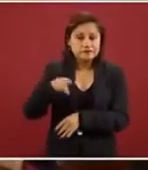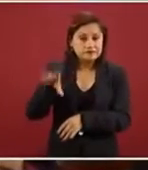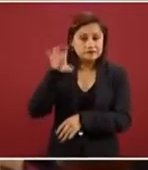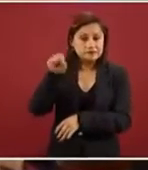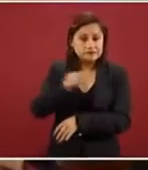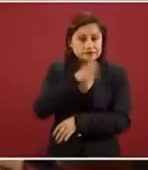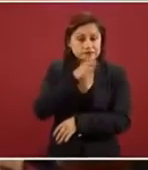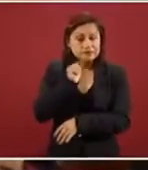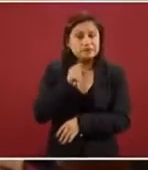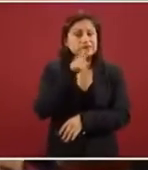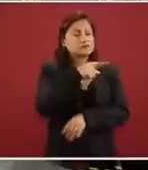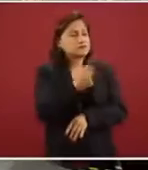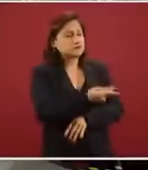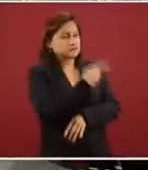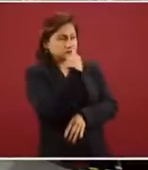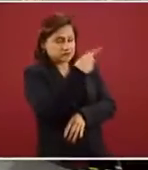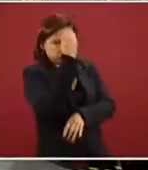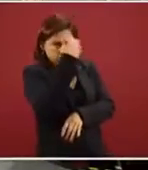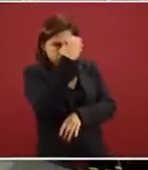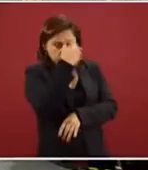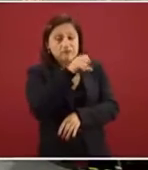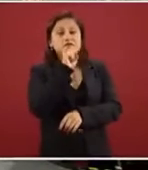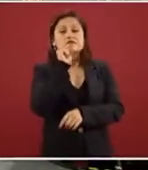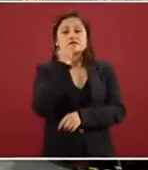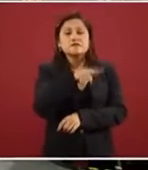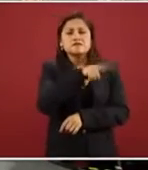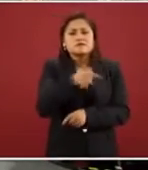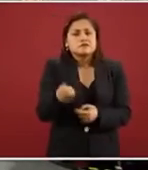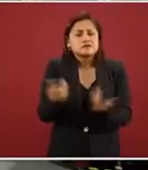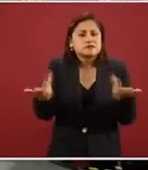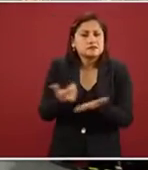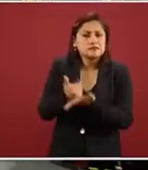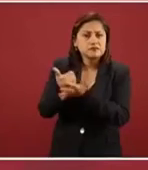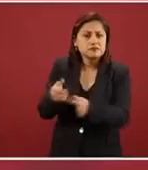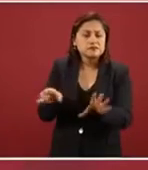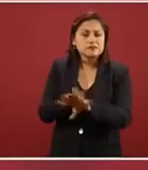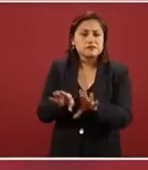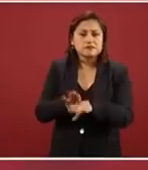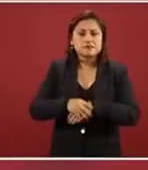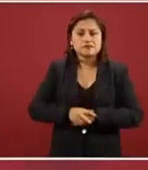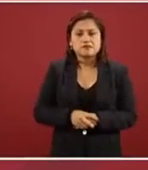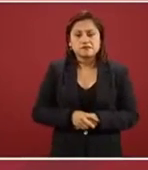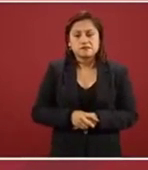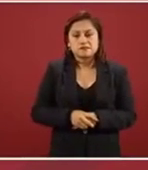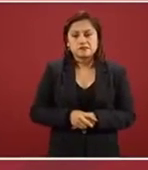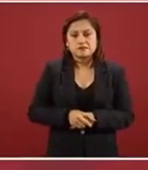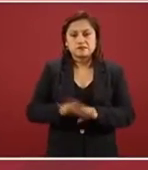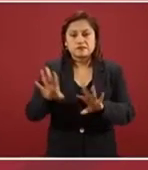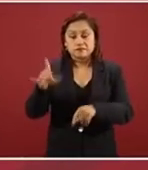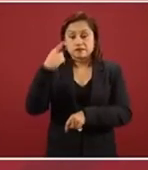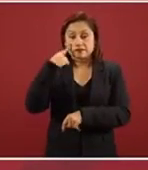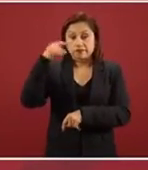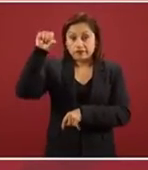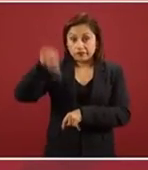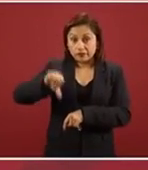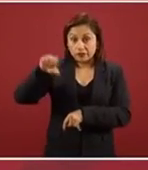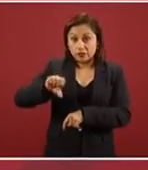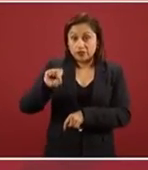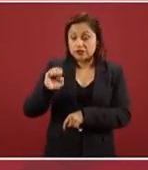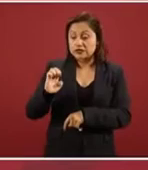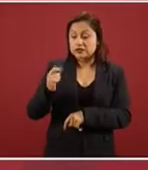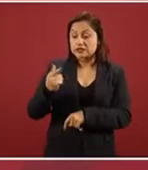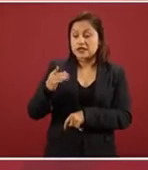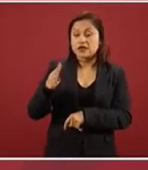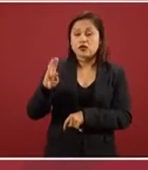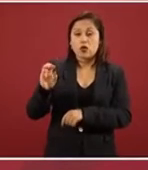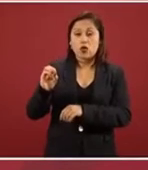primera pregunta. Sí, hoy precisamente la secretaria de Gobernación,